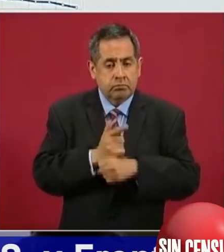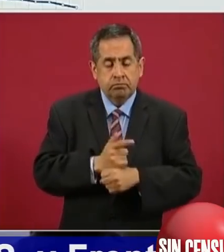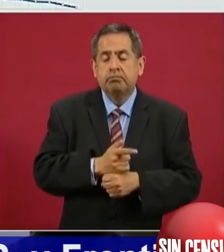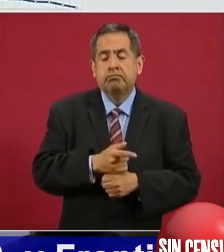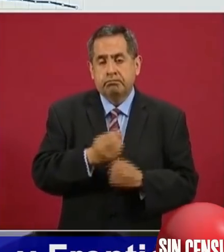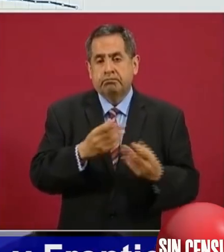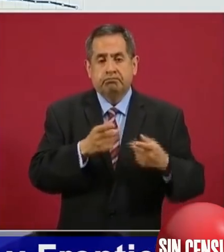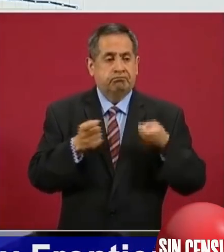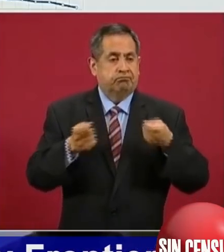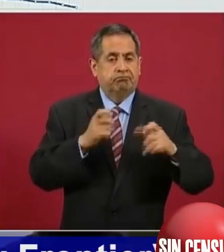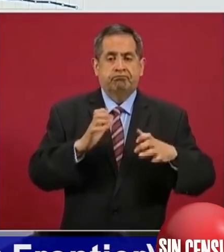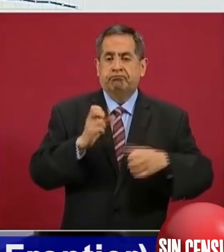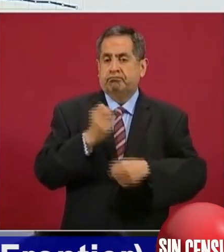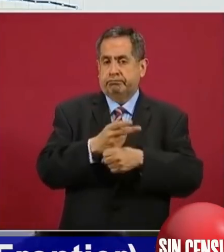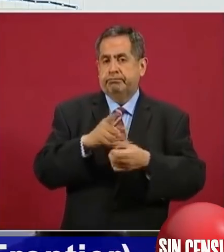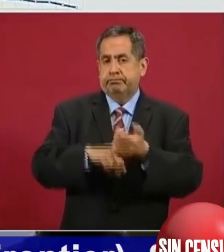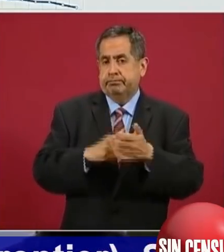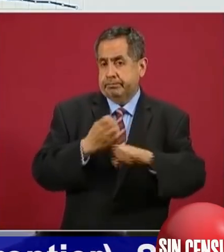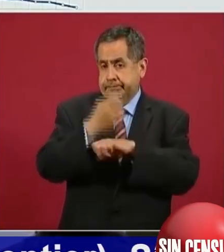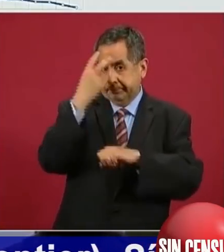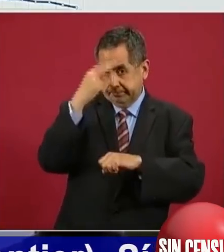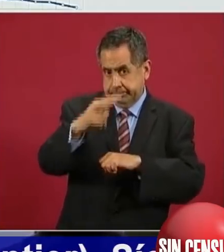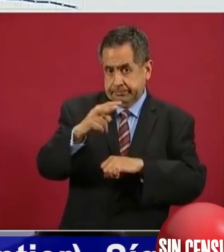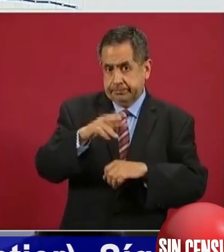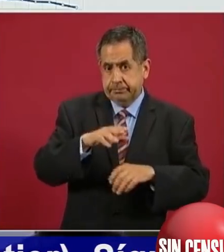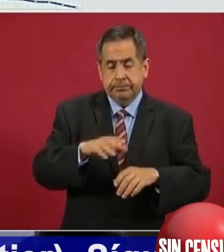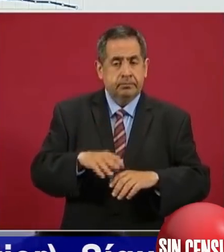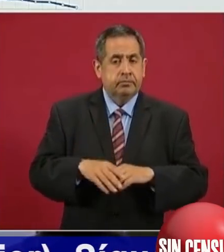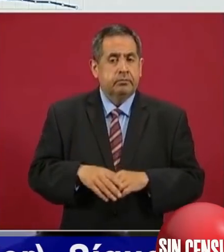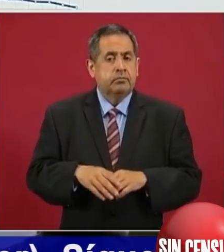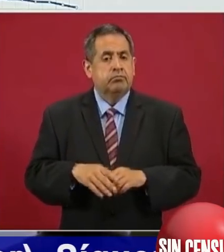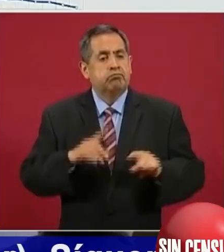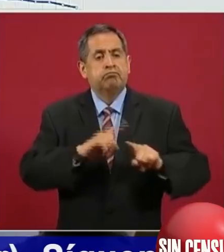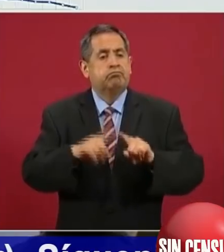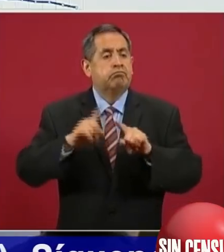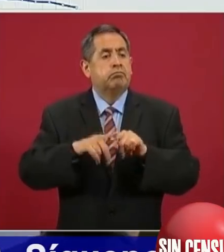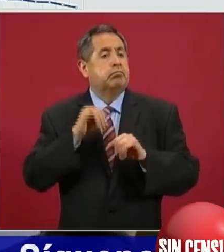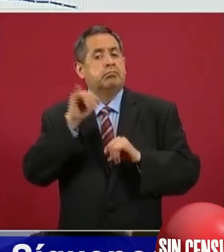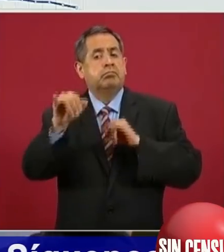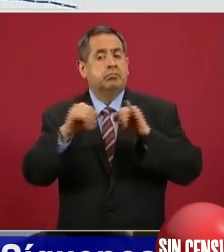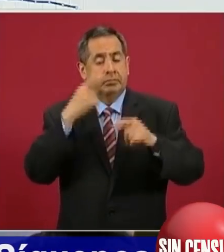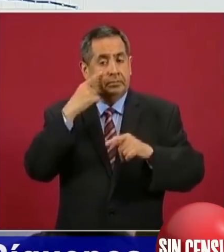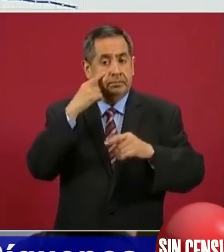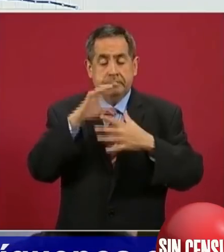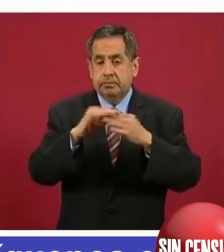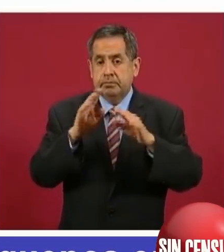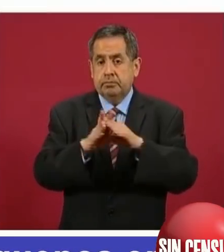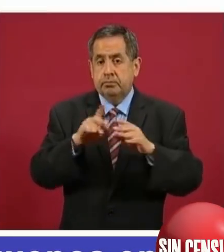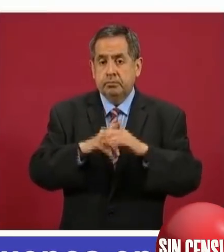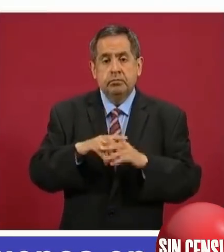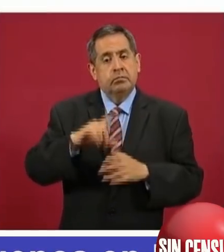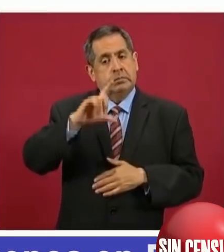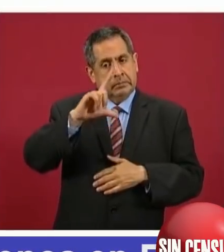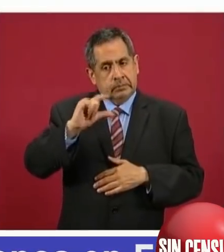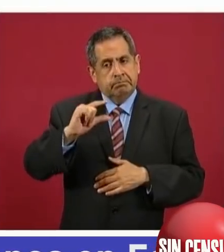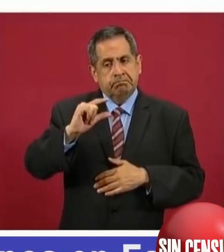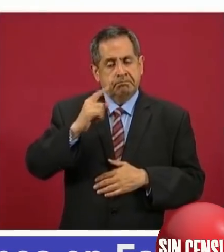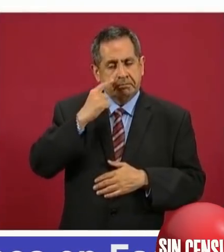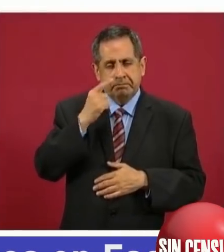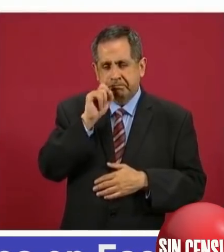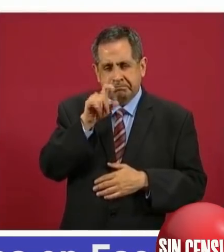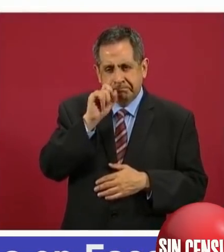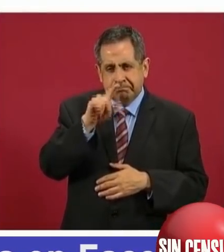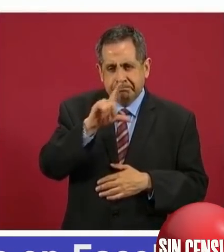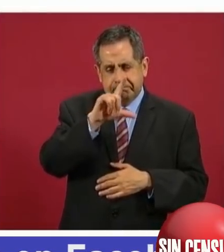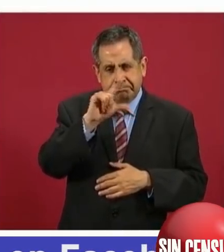epidémico más temprano. En general, en las poblaciones más dispersas se logra. Y vean ustedes cómo tiene un patrón de reducción que se puede